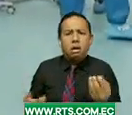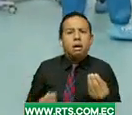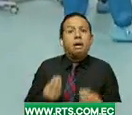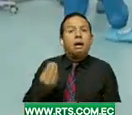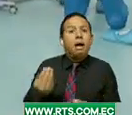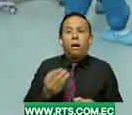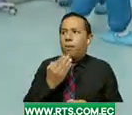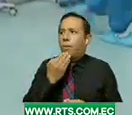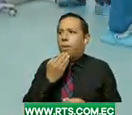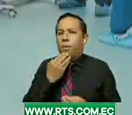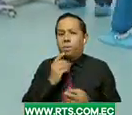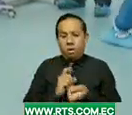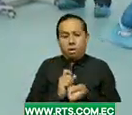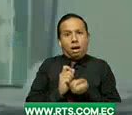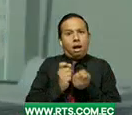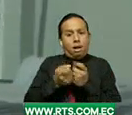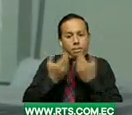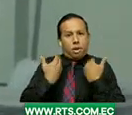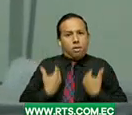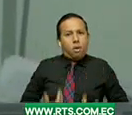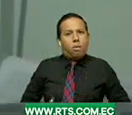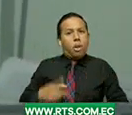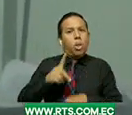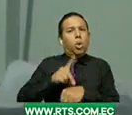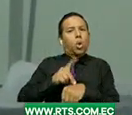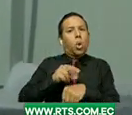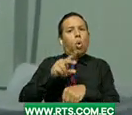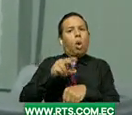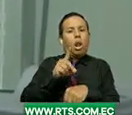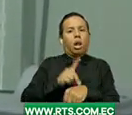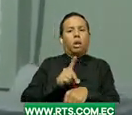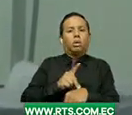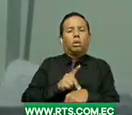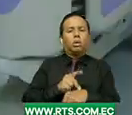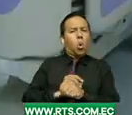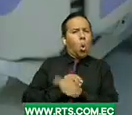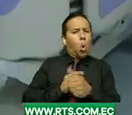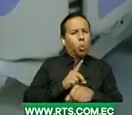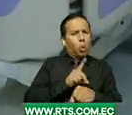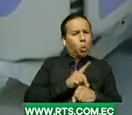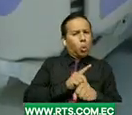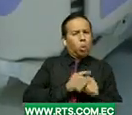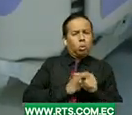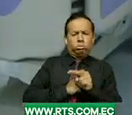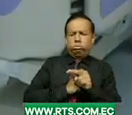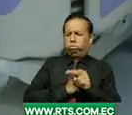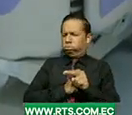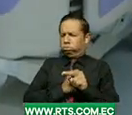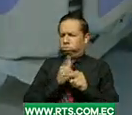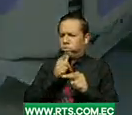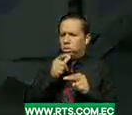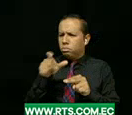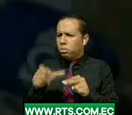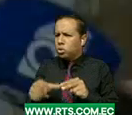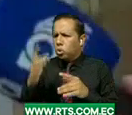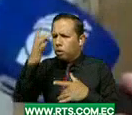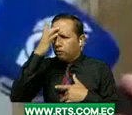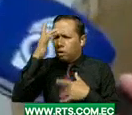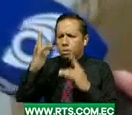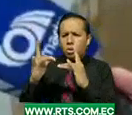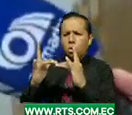se disfrazó de doctor. Un verdadero médico se percató de que no estaba en su cama y alertó a la policía.